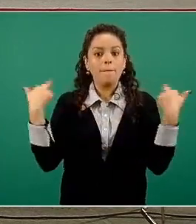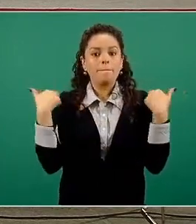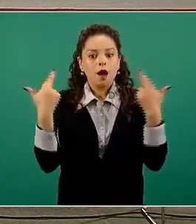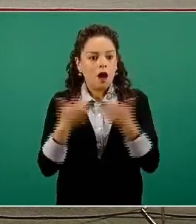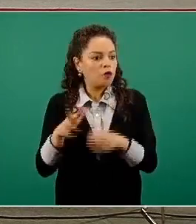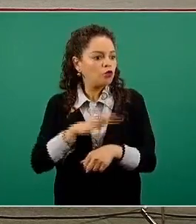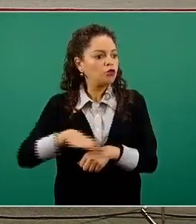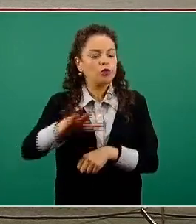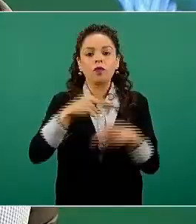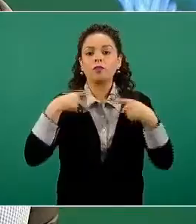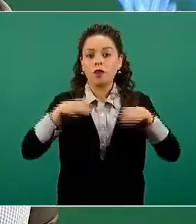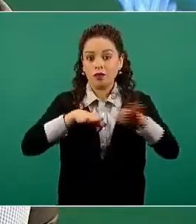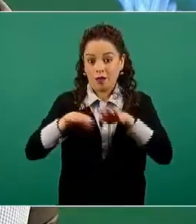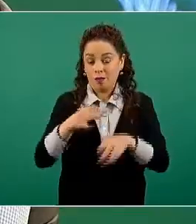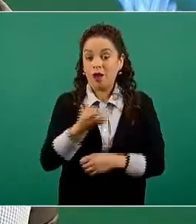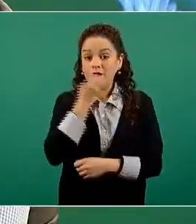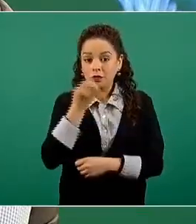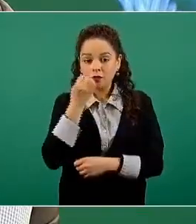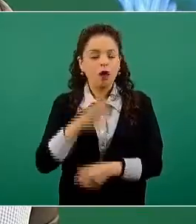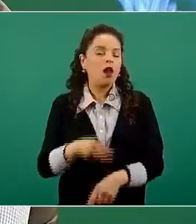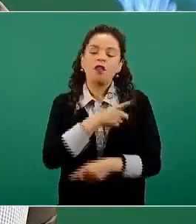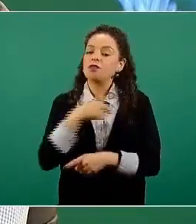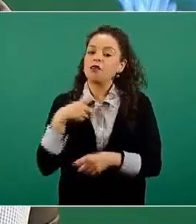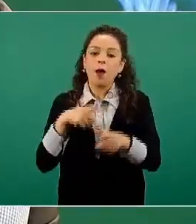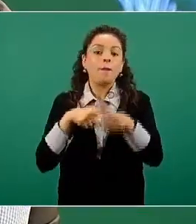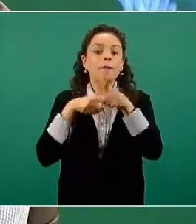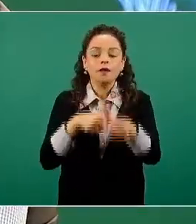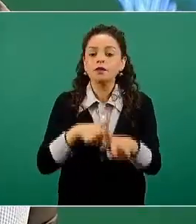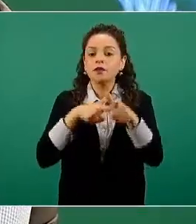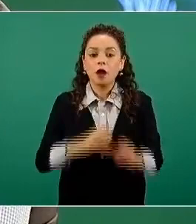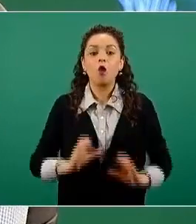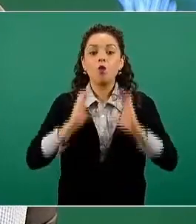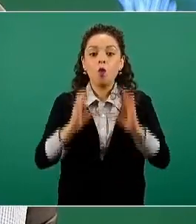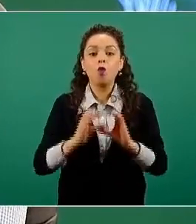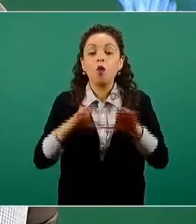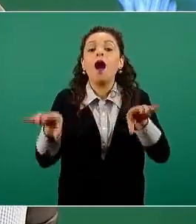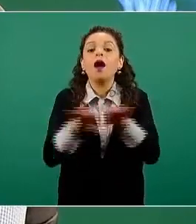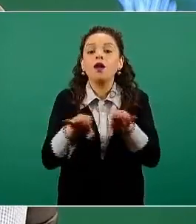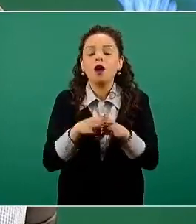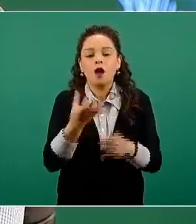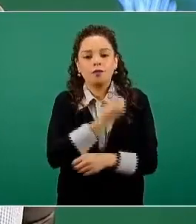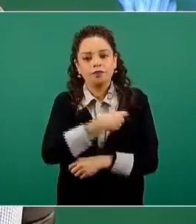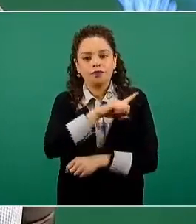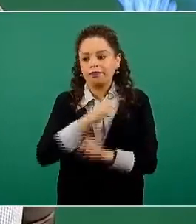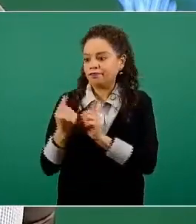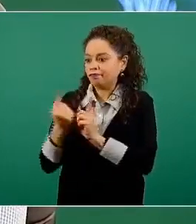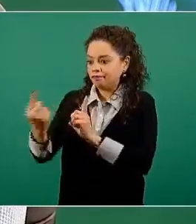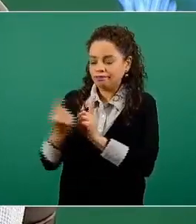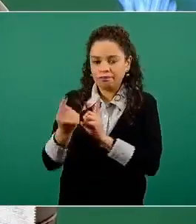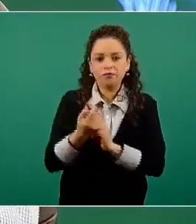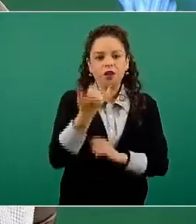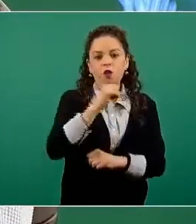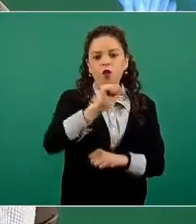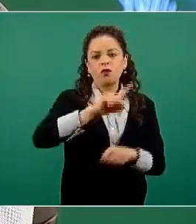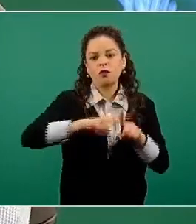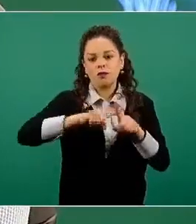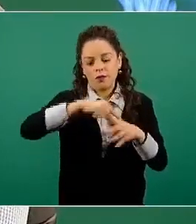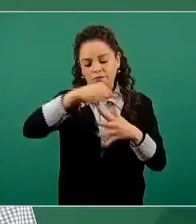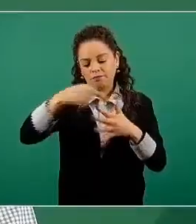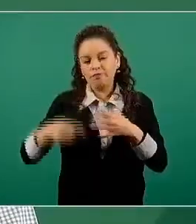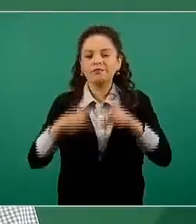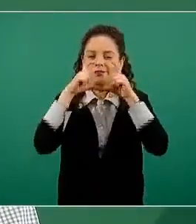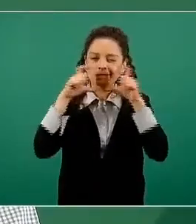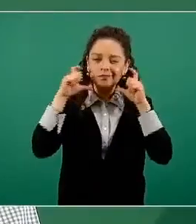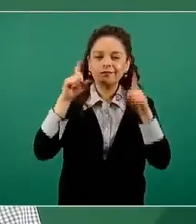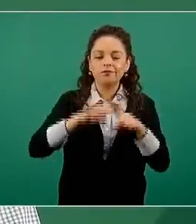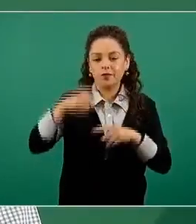vacunado, continuar implementando las medidas de sana distancia y todas aquellas acciones preventivas que limitarían los contagios en